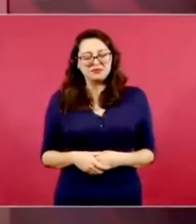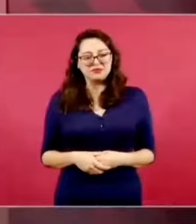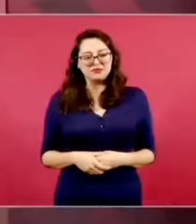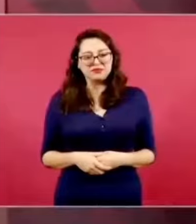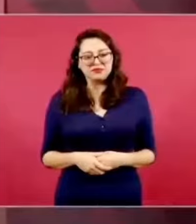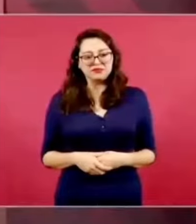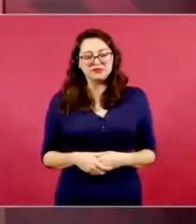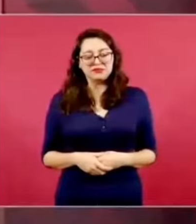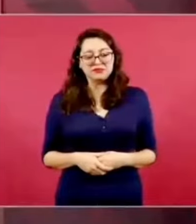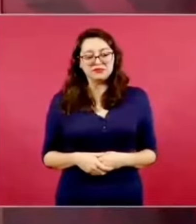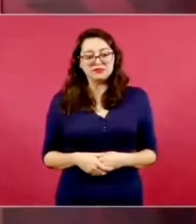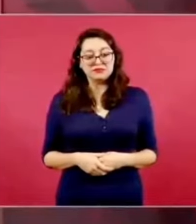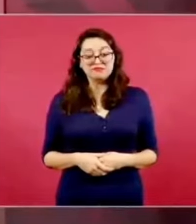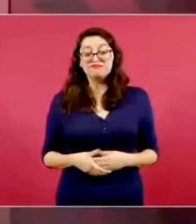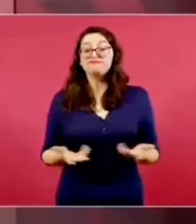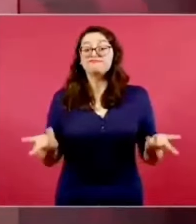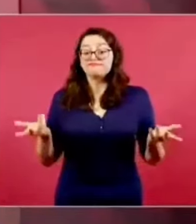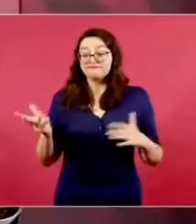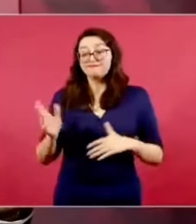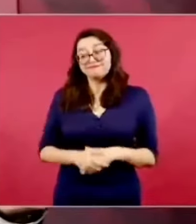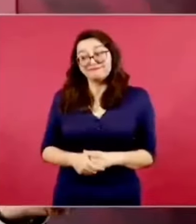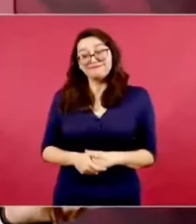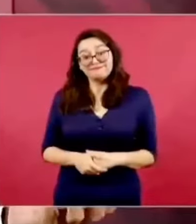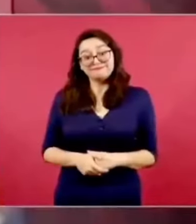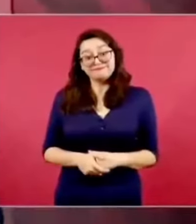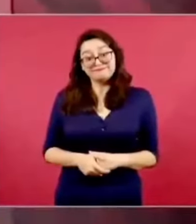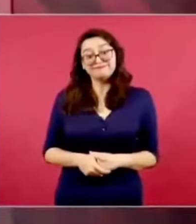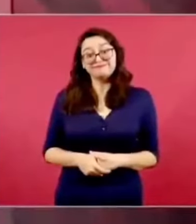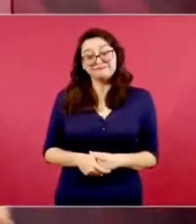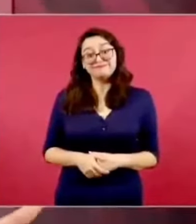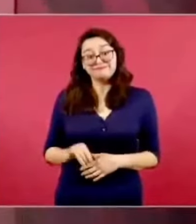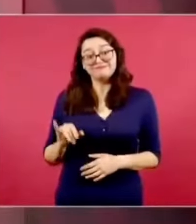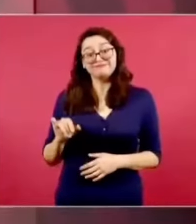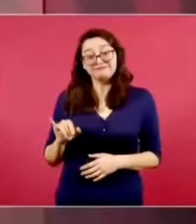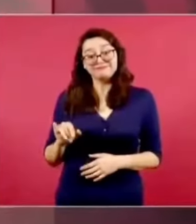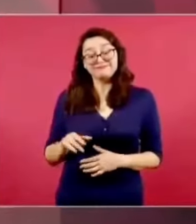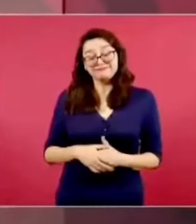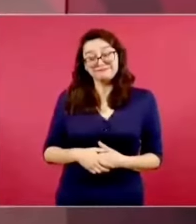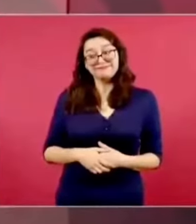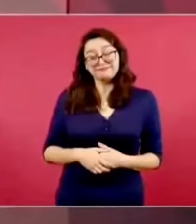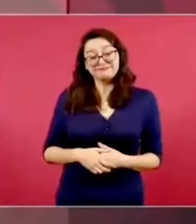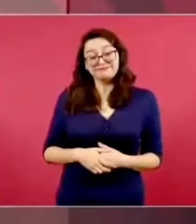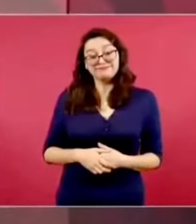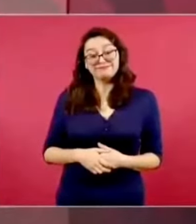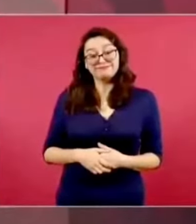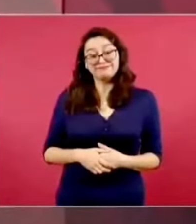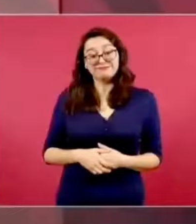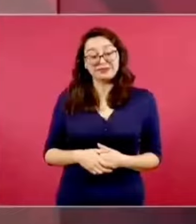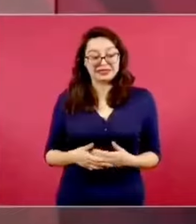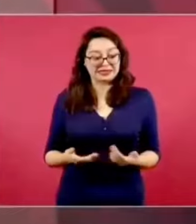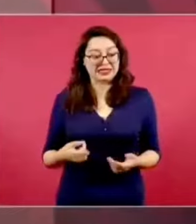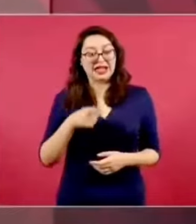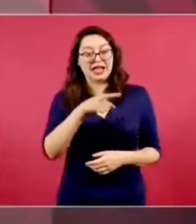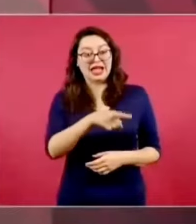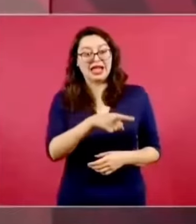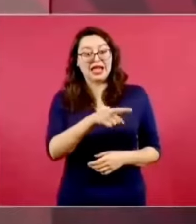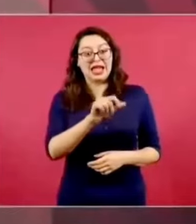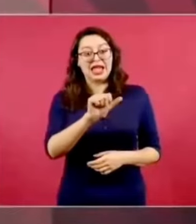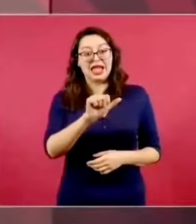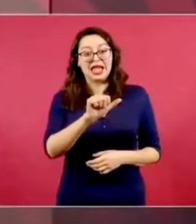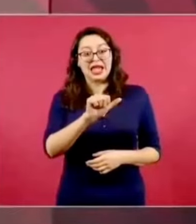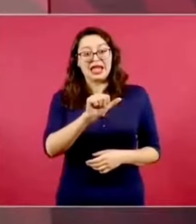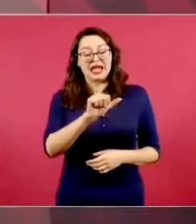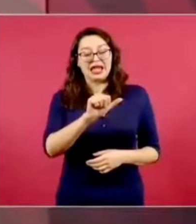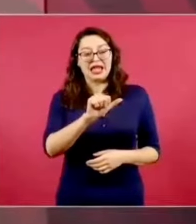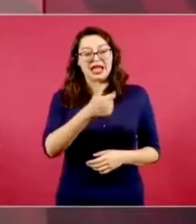eso Pues sí como dice Aguilar Camí no que él es de Chetumal Yo soy de